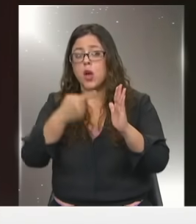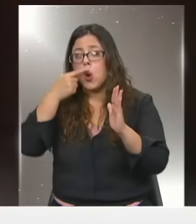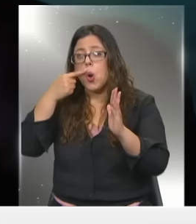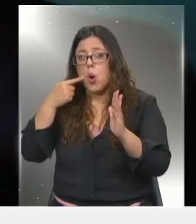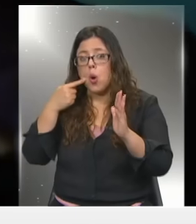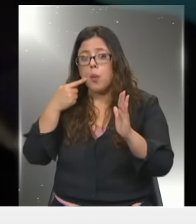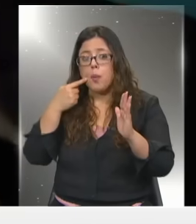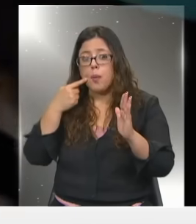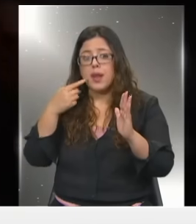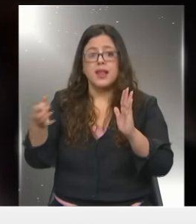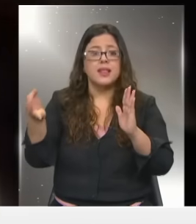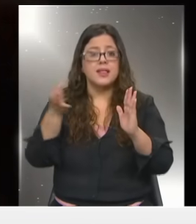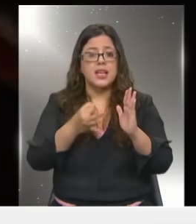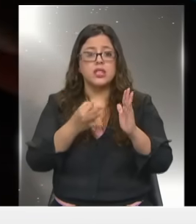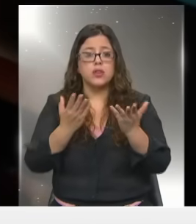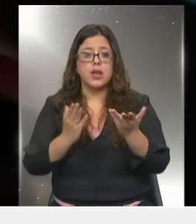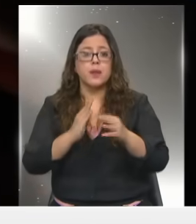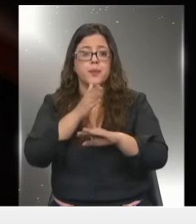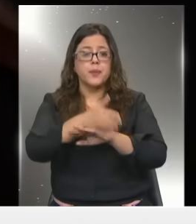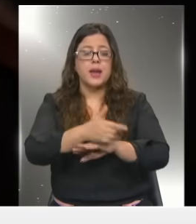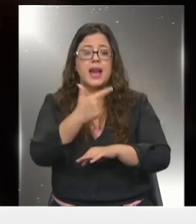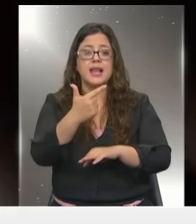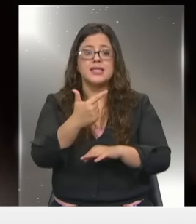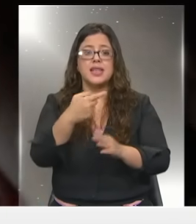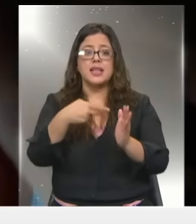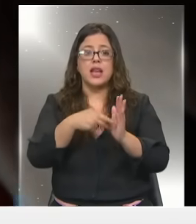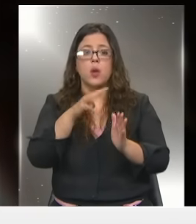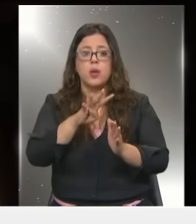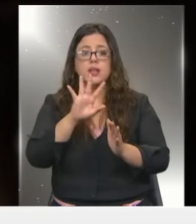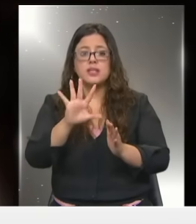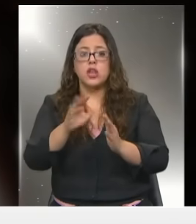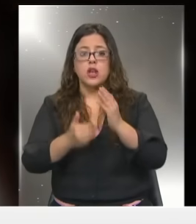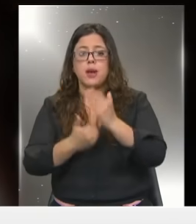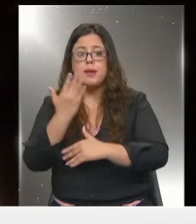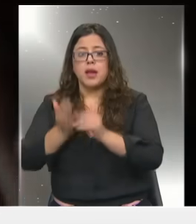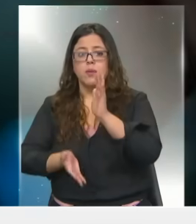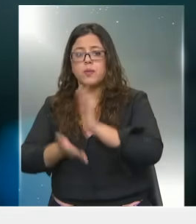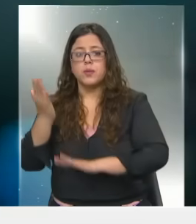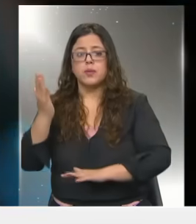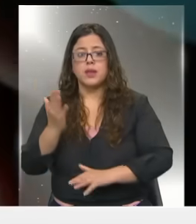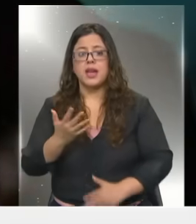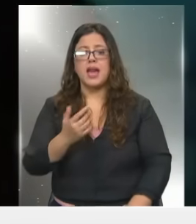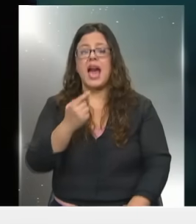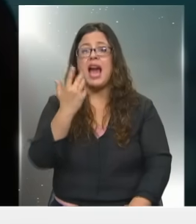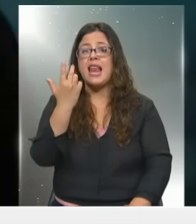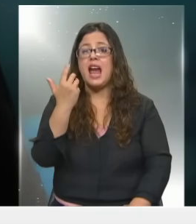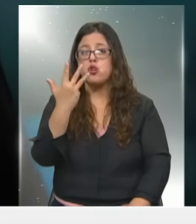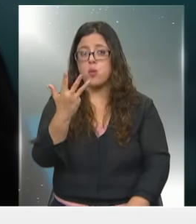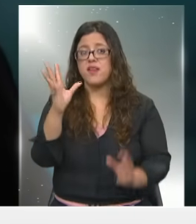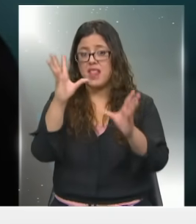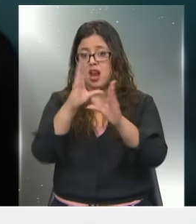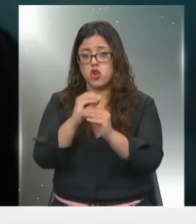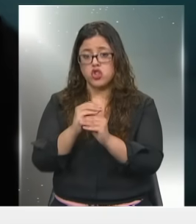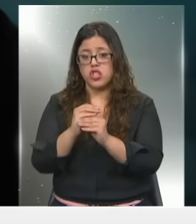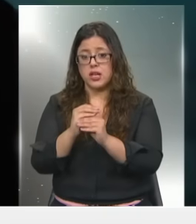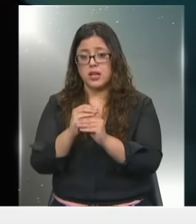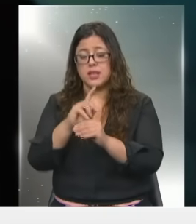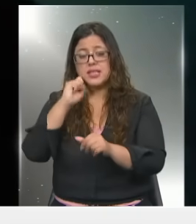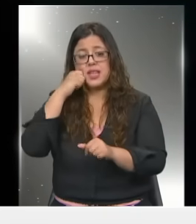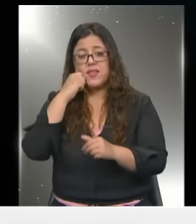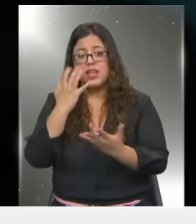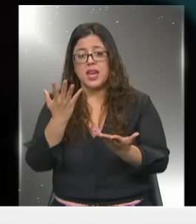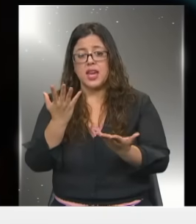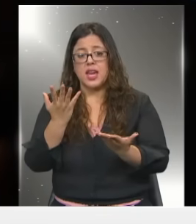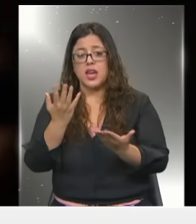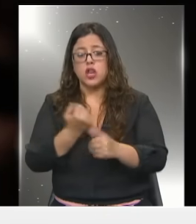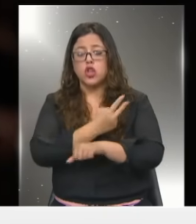Carrasco aseguró haber llegado a las 7:45 y haberse retirado a las 21 horas, es decir,